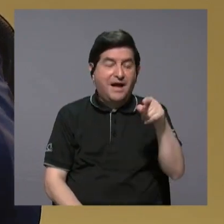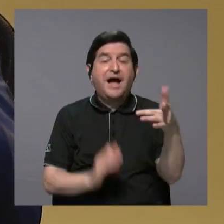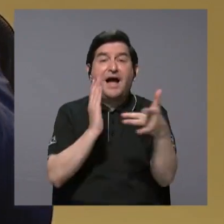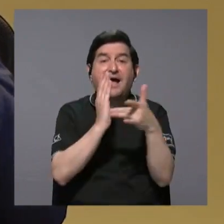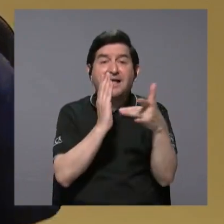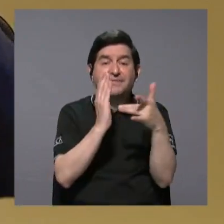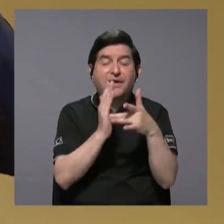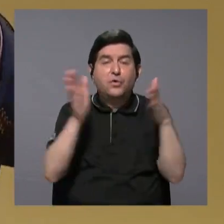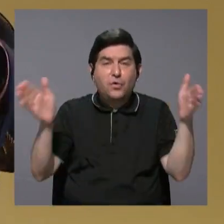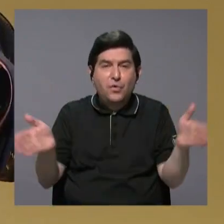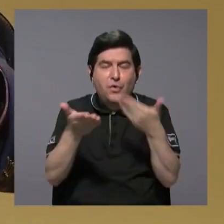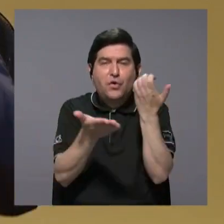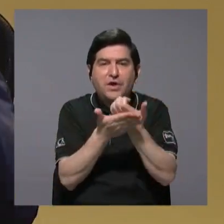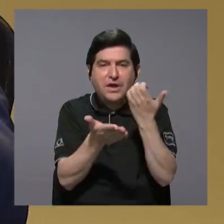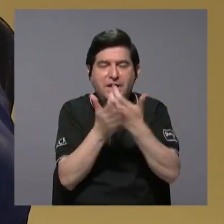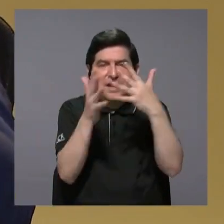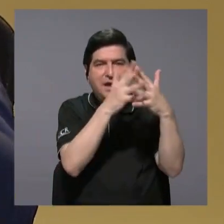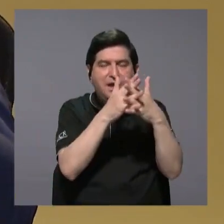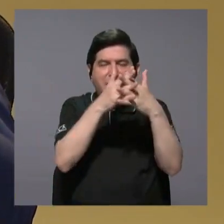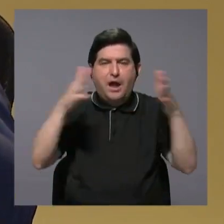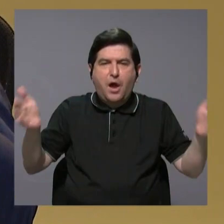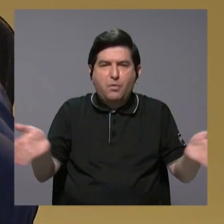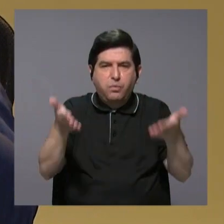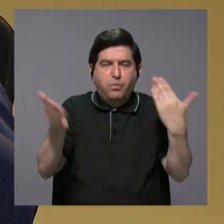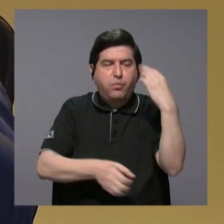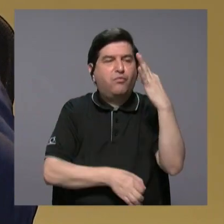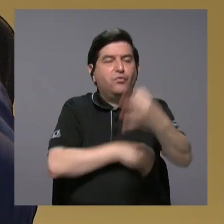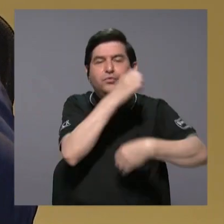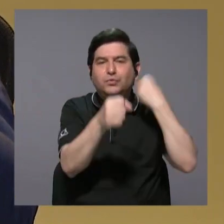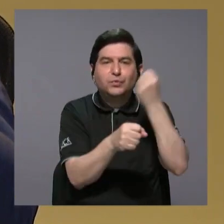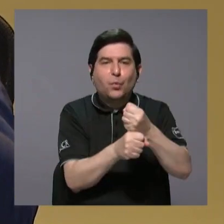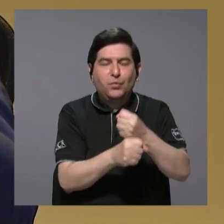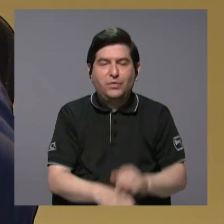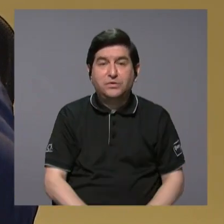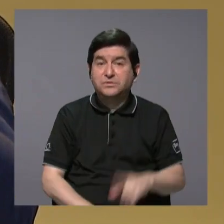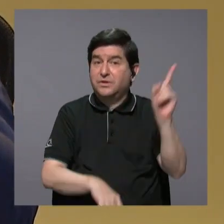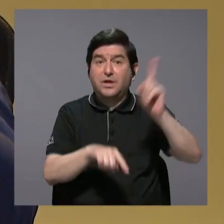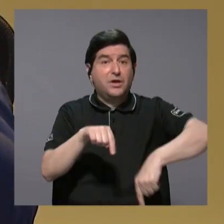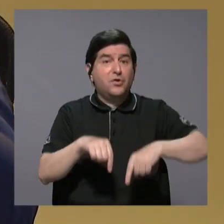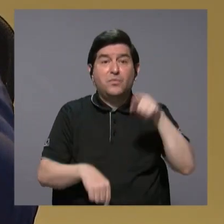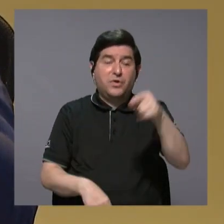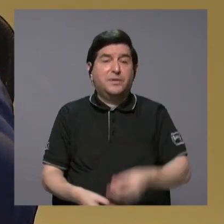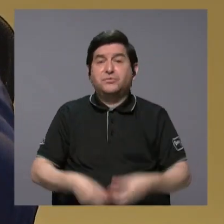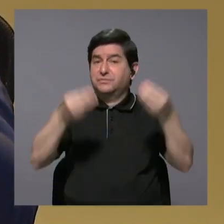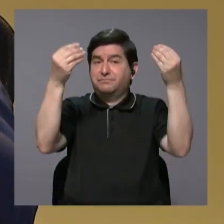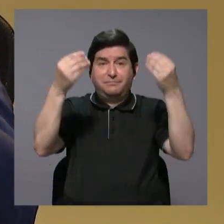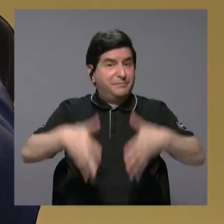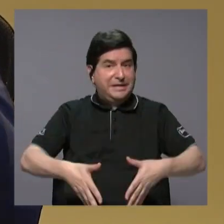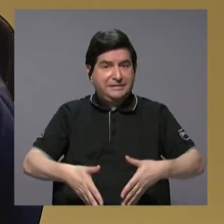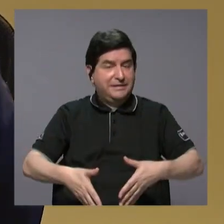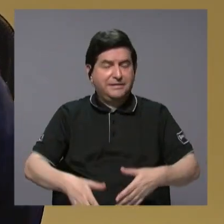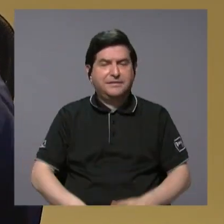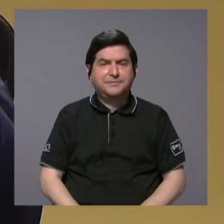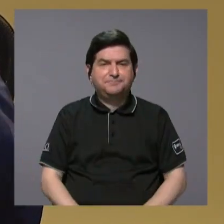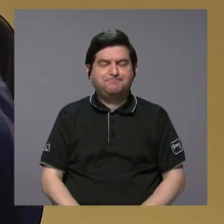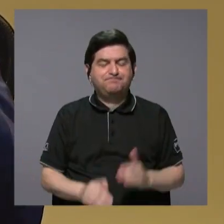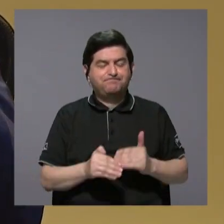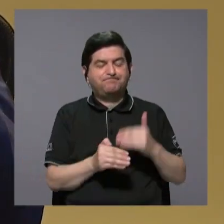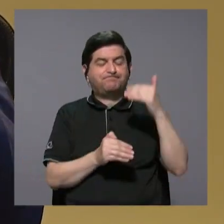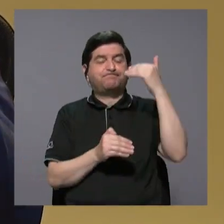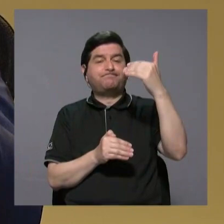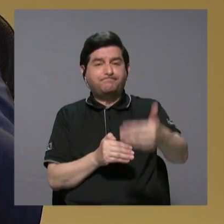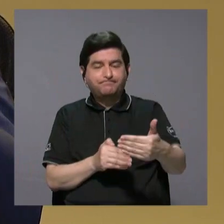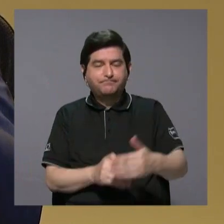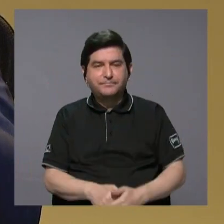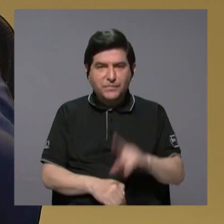tecnología que va a impulsar la economía de Estados Unidos en los próximos años y no las podemos dejar caer. Entonces, a partir de eso, se